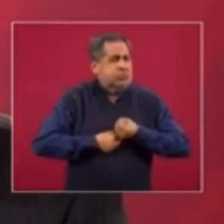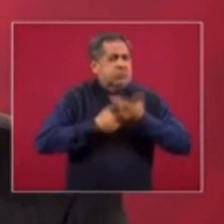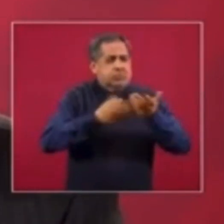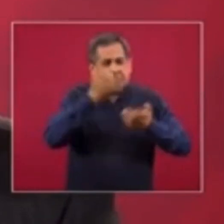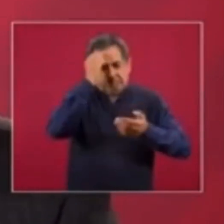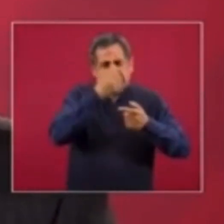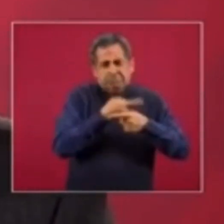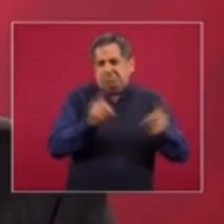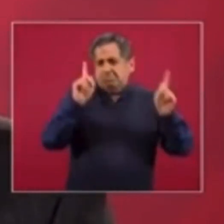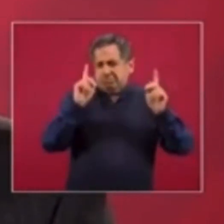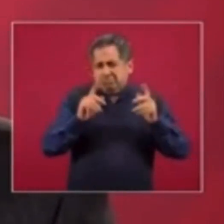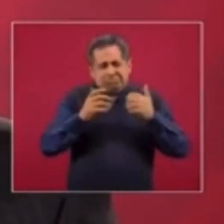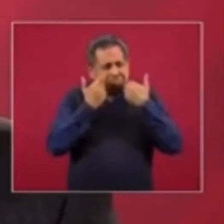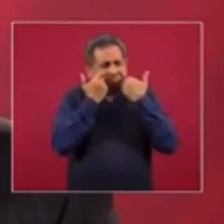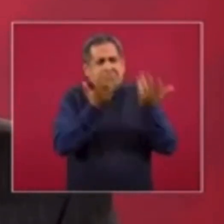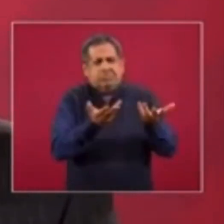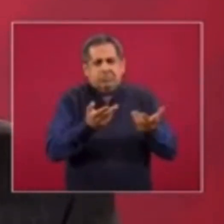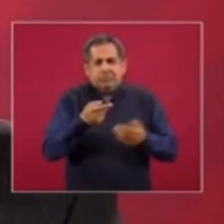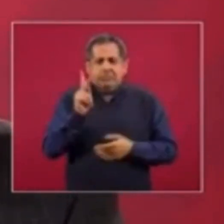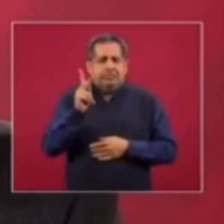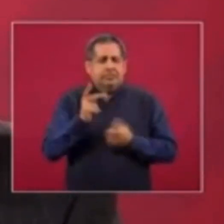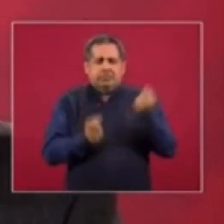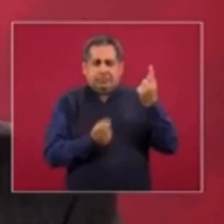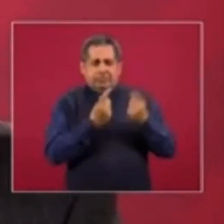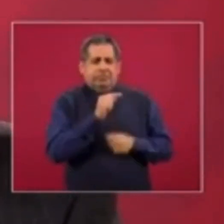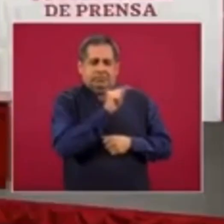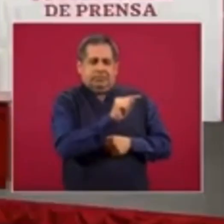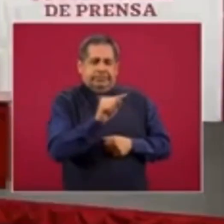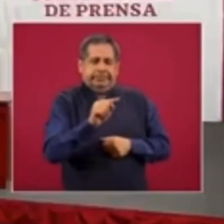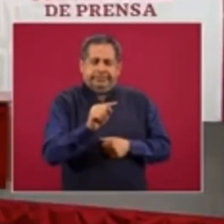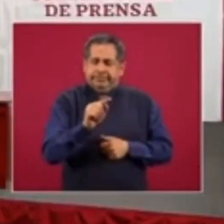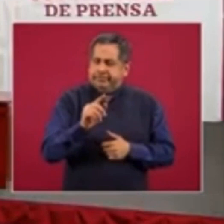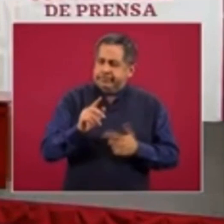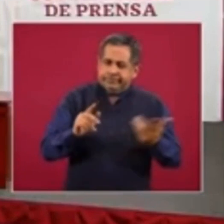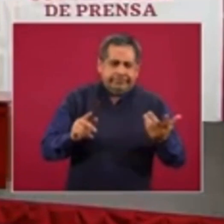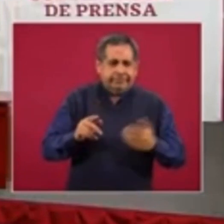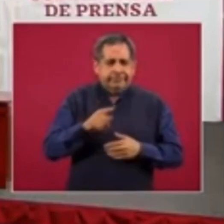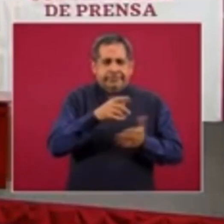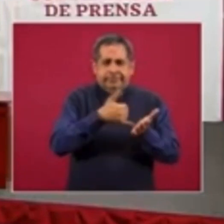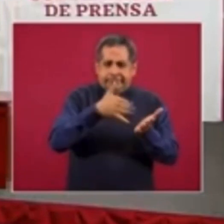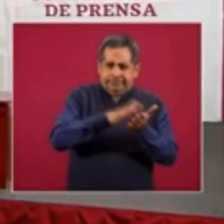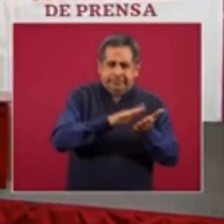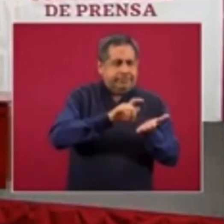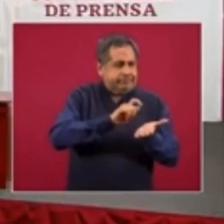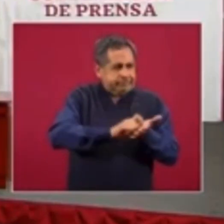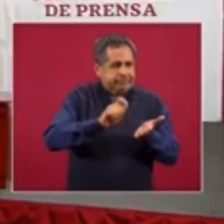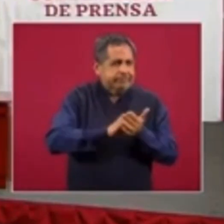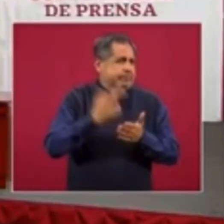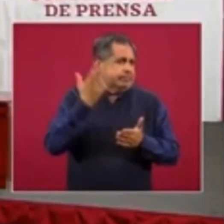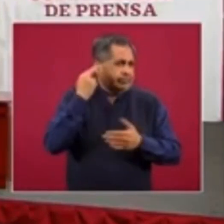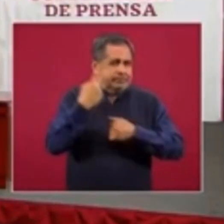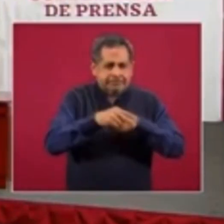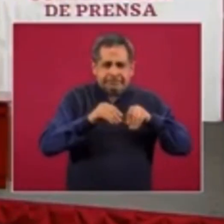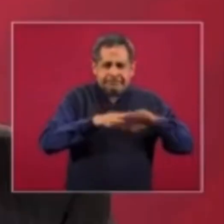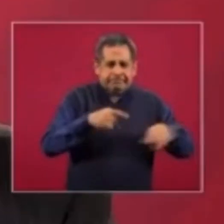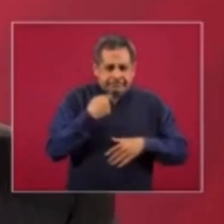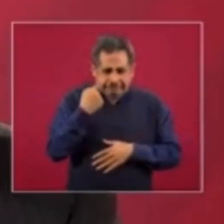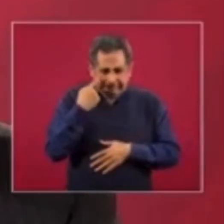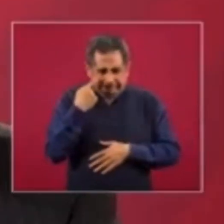opiniones. Pero sí notamos que hay algunos medios, sobre todo en prensa escrita, en radio y televisión,